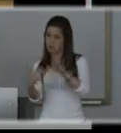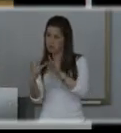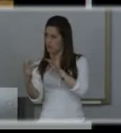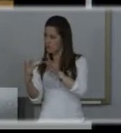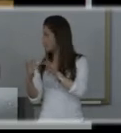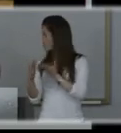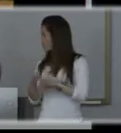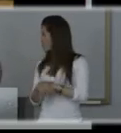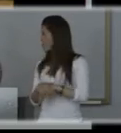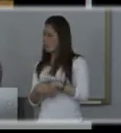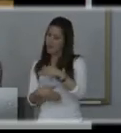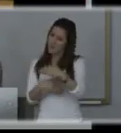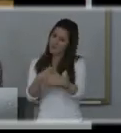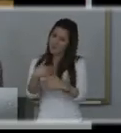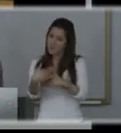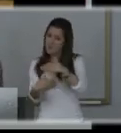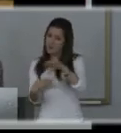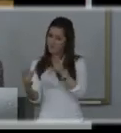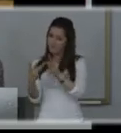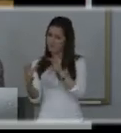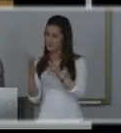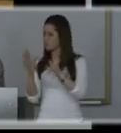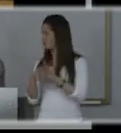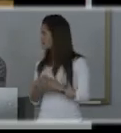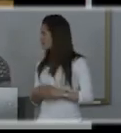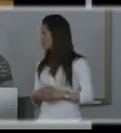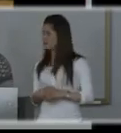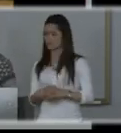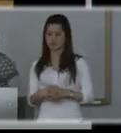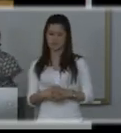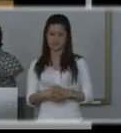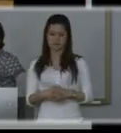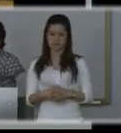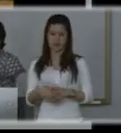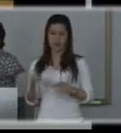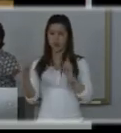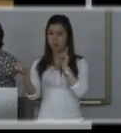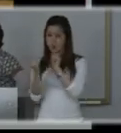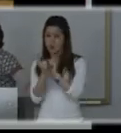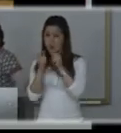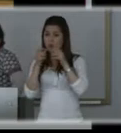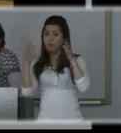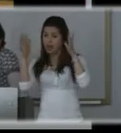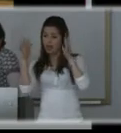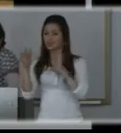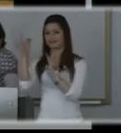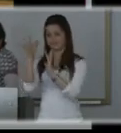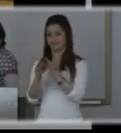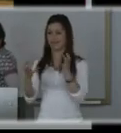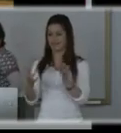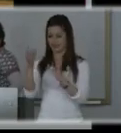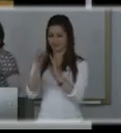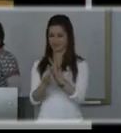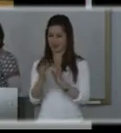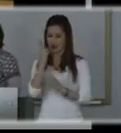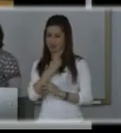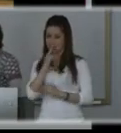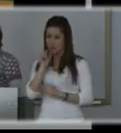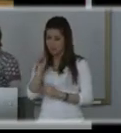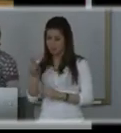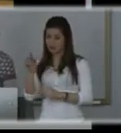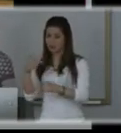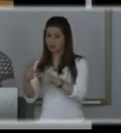De poquito a poquito. Algo así, mi cumpleaños me comprometo con él. ¿Este año? Este año. Cumple 29